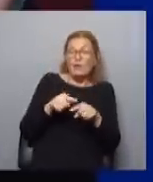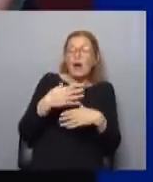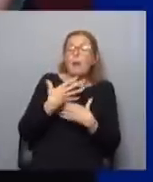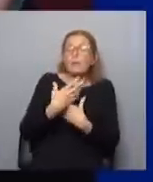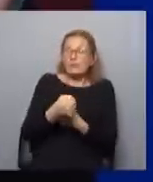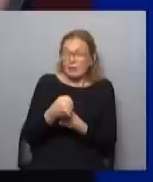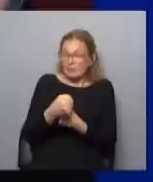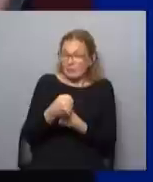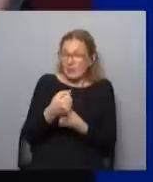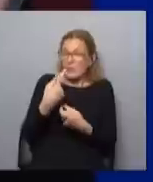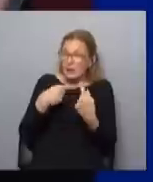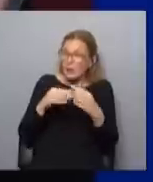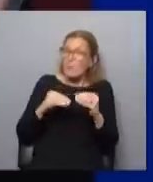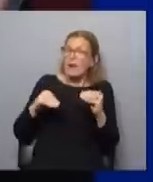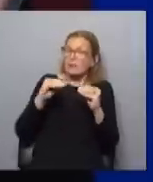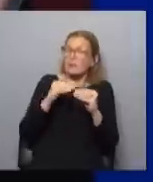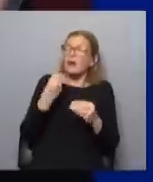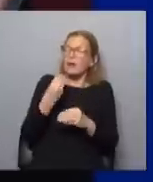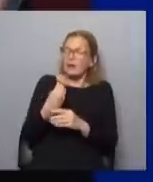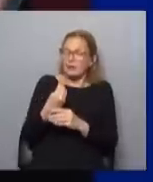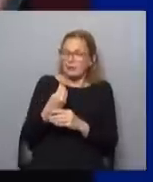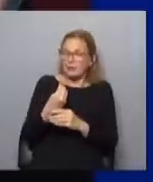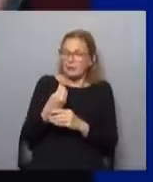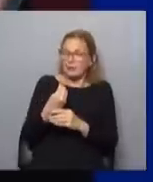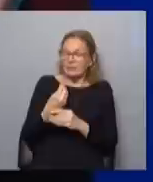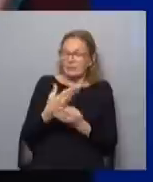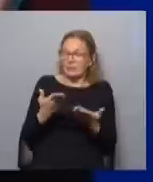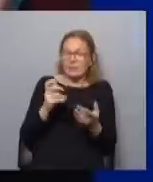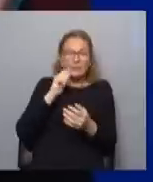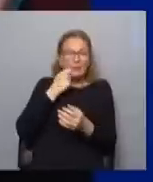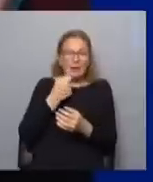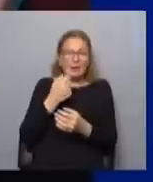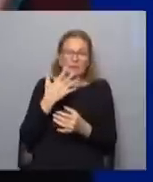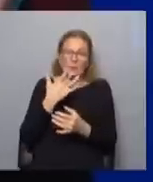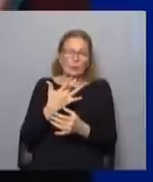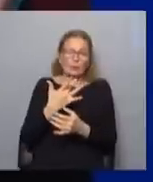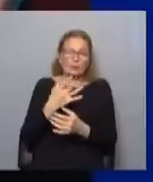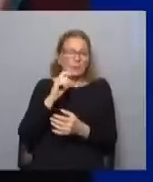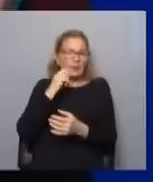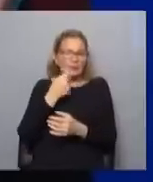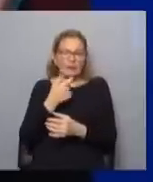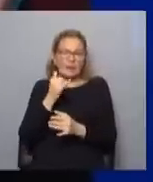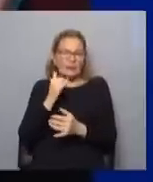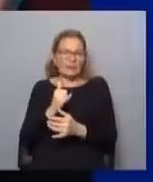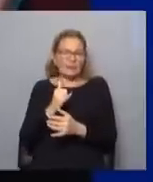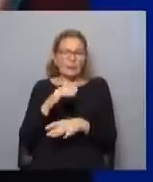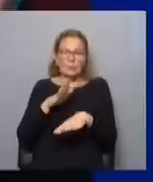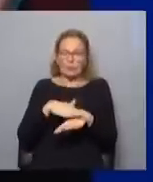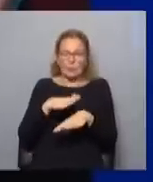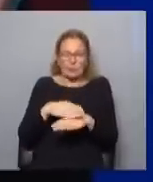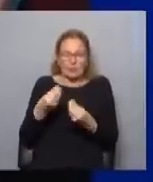pero además para qué me encanta divino me encantaría si está en un nivel de responsabilidad